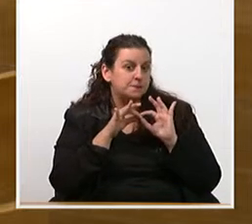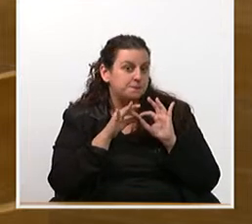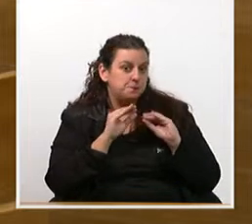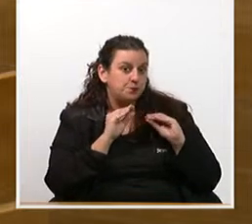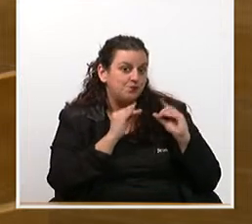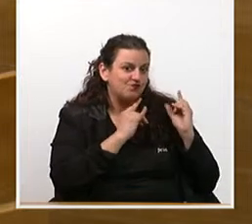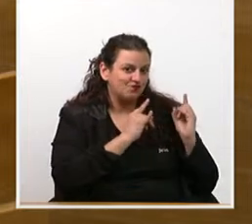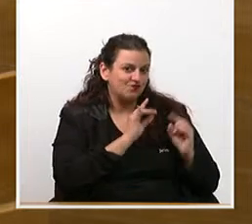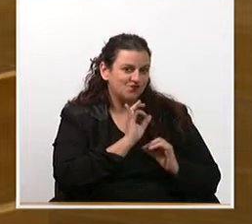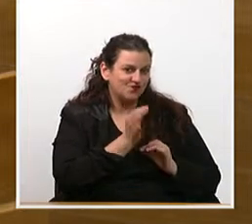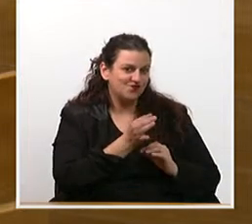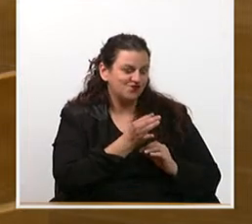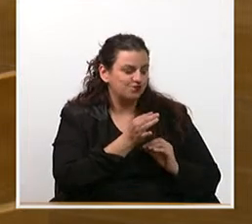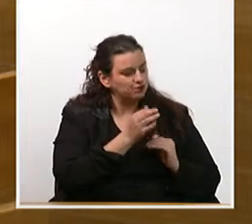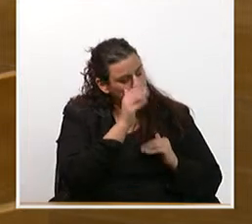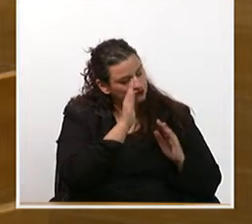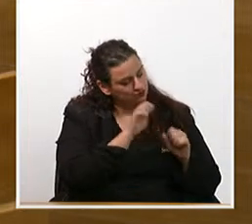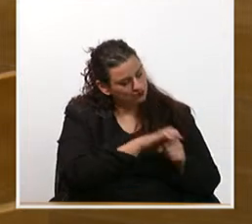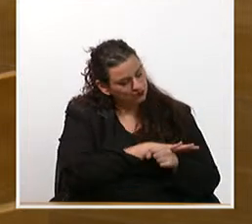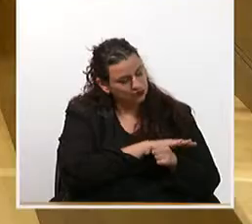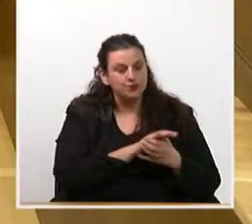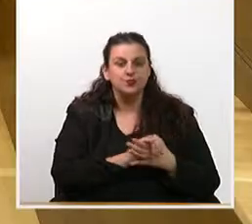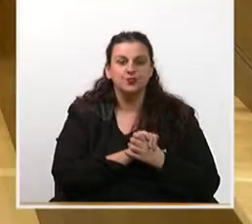que se les